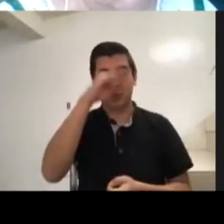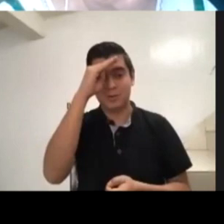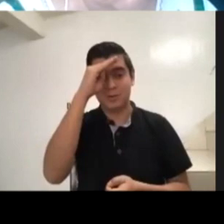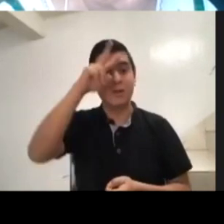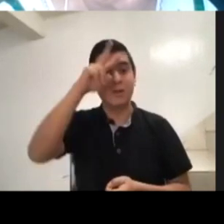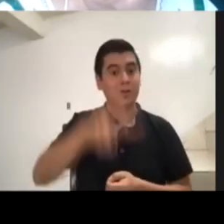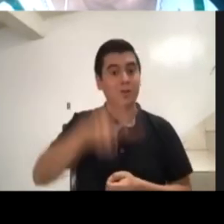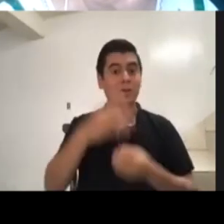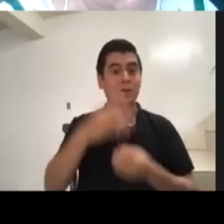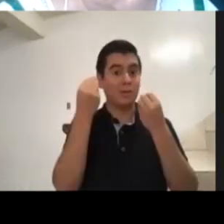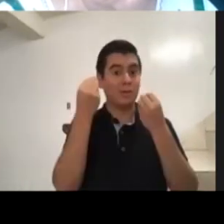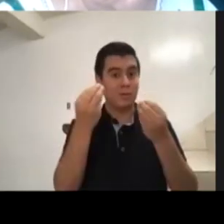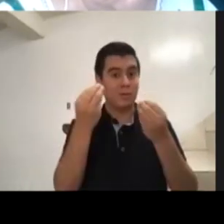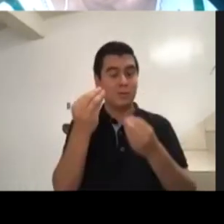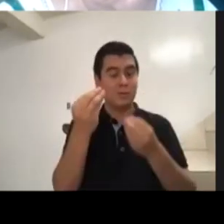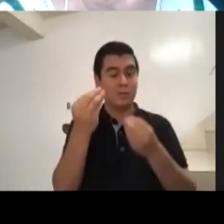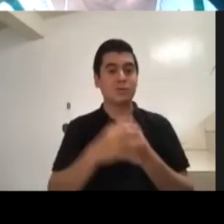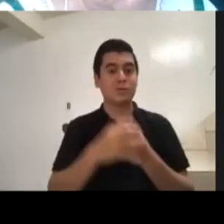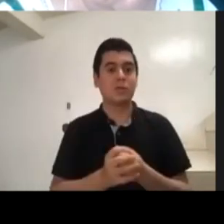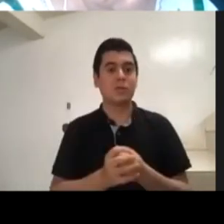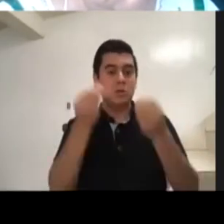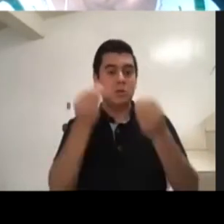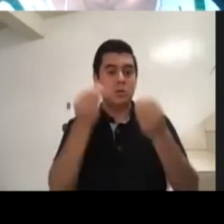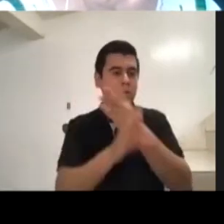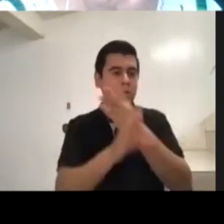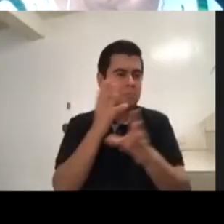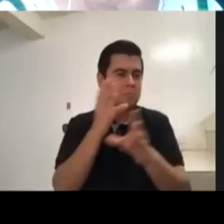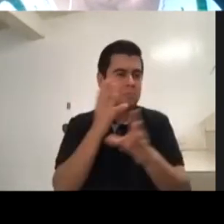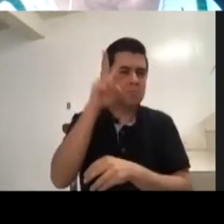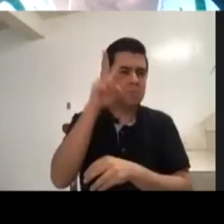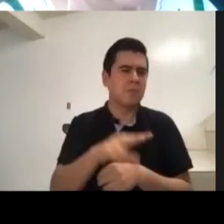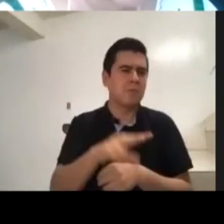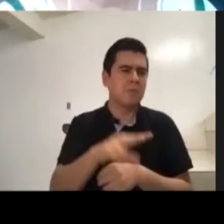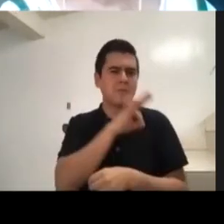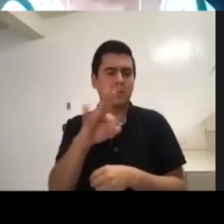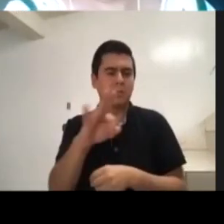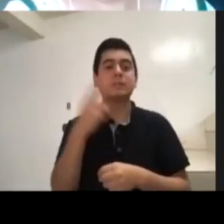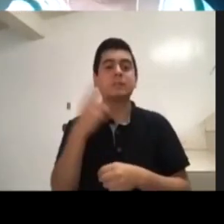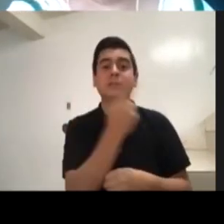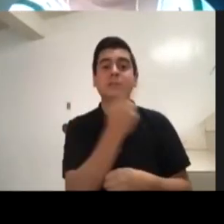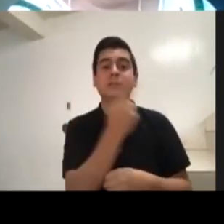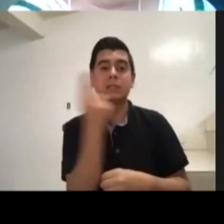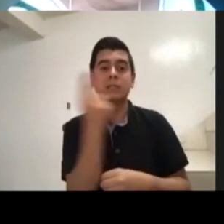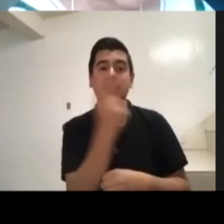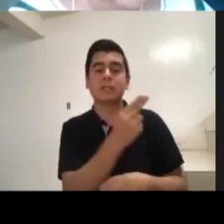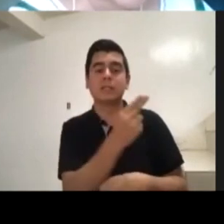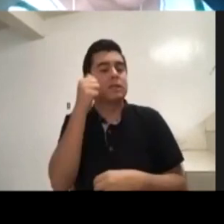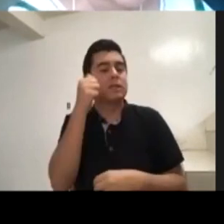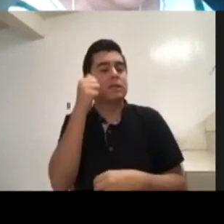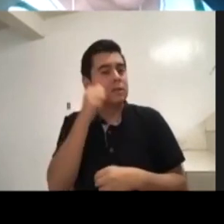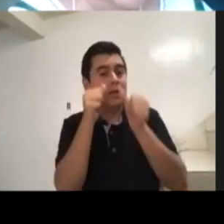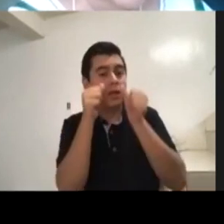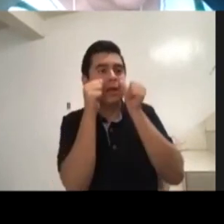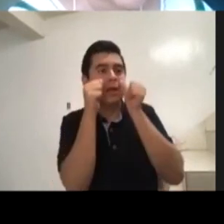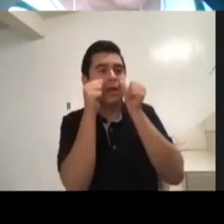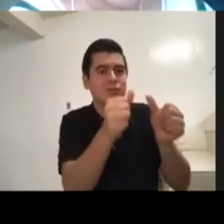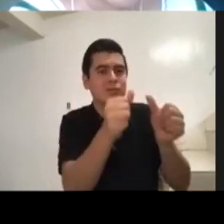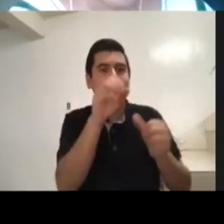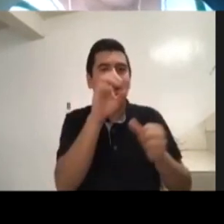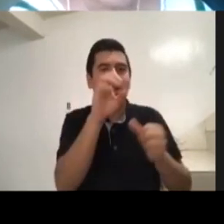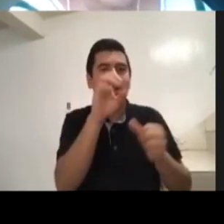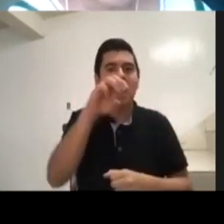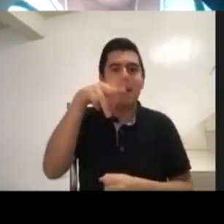ver con la empatía. Y empatía entendida como esa capacidad que yo voy desarrollando